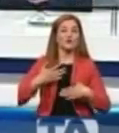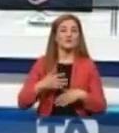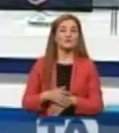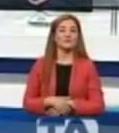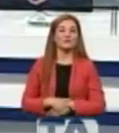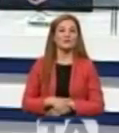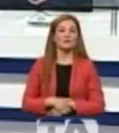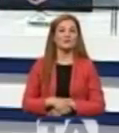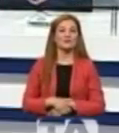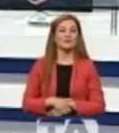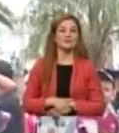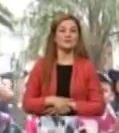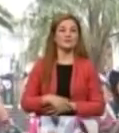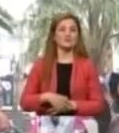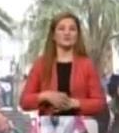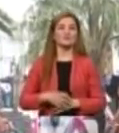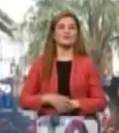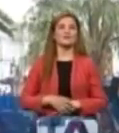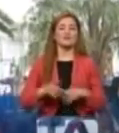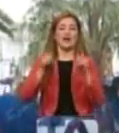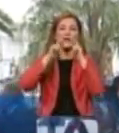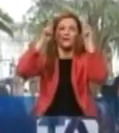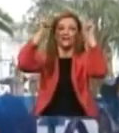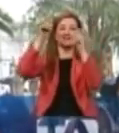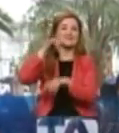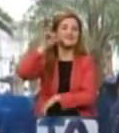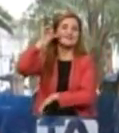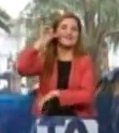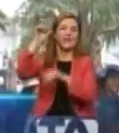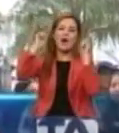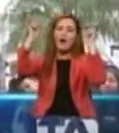chagra. ¡Que viva San Joaquín!